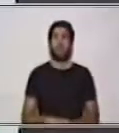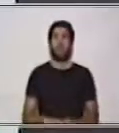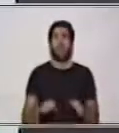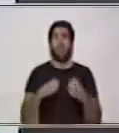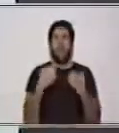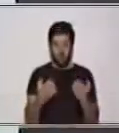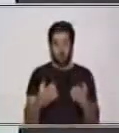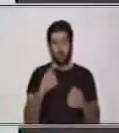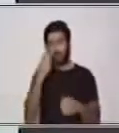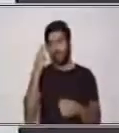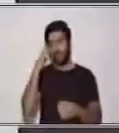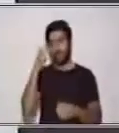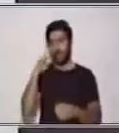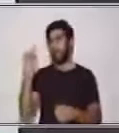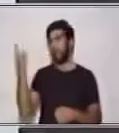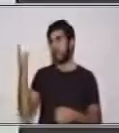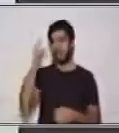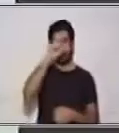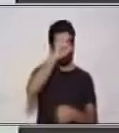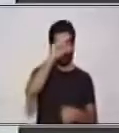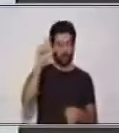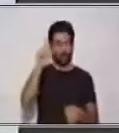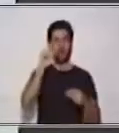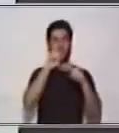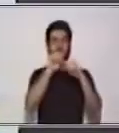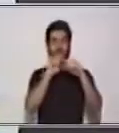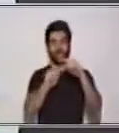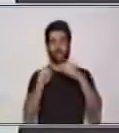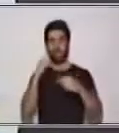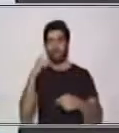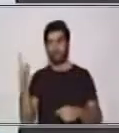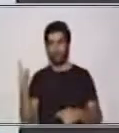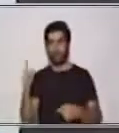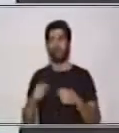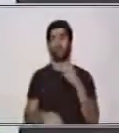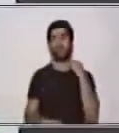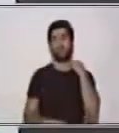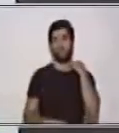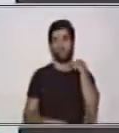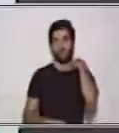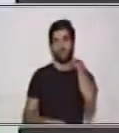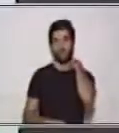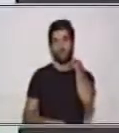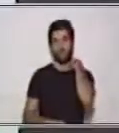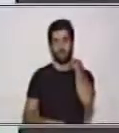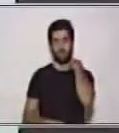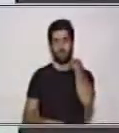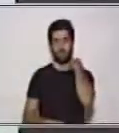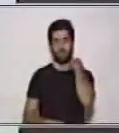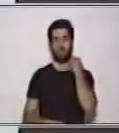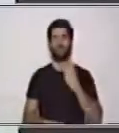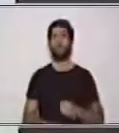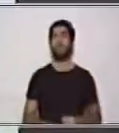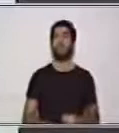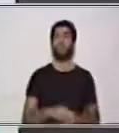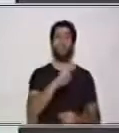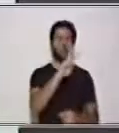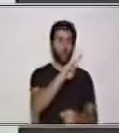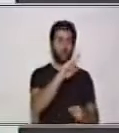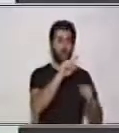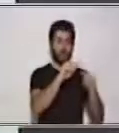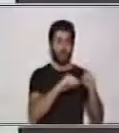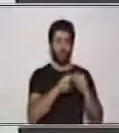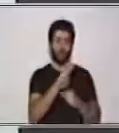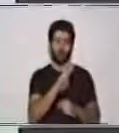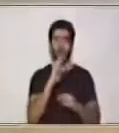es 2x cuadrado, dividido el máximo común divisor, que es 2x. 2 dividido 2